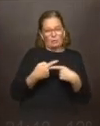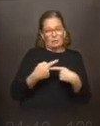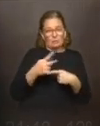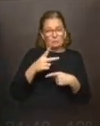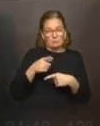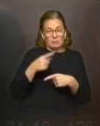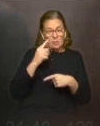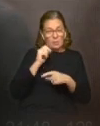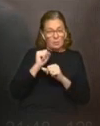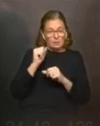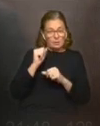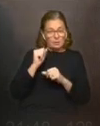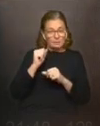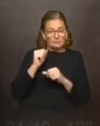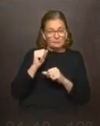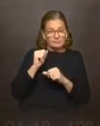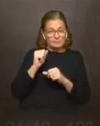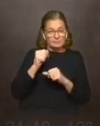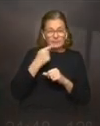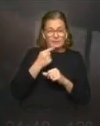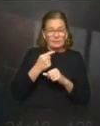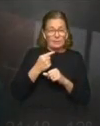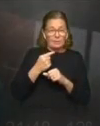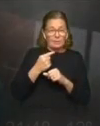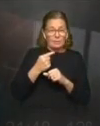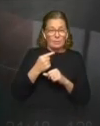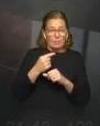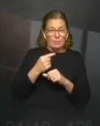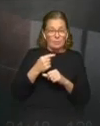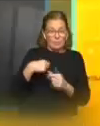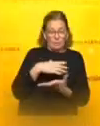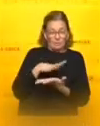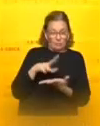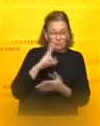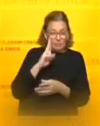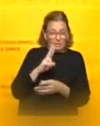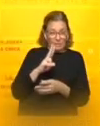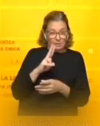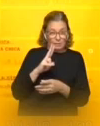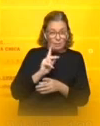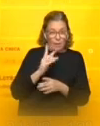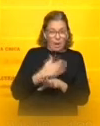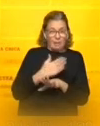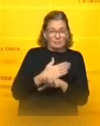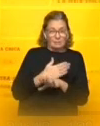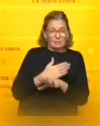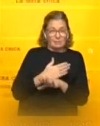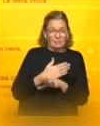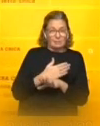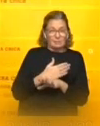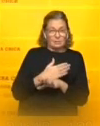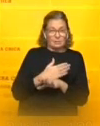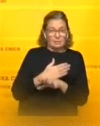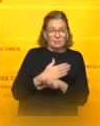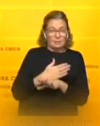pones con cierta, digamos, cierta perspectiva de la situación, de la cual no tenías antes, pero a mí